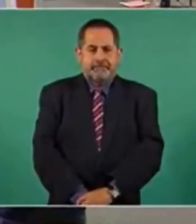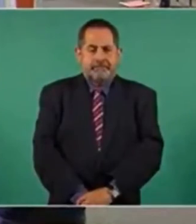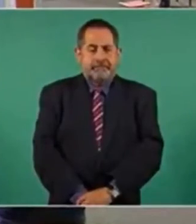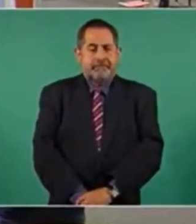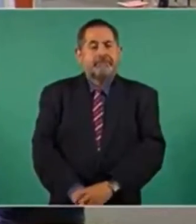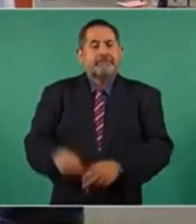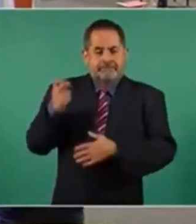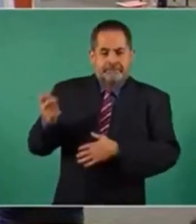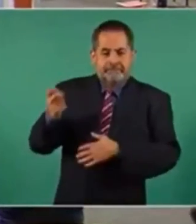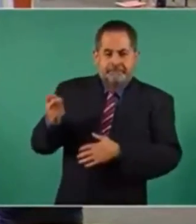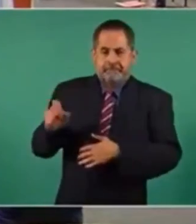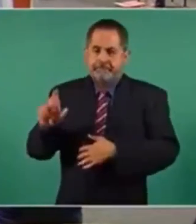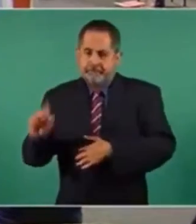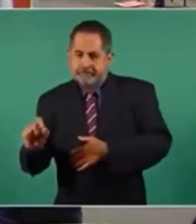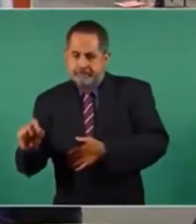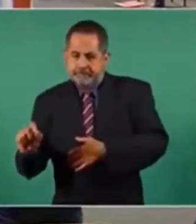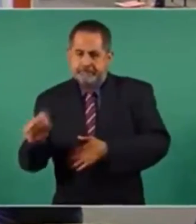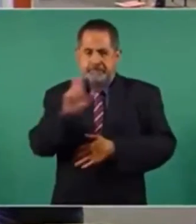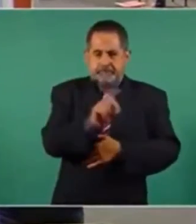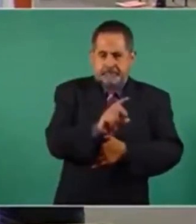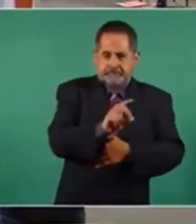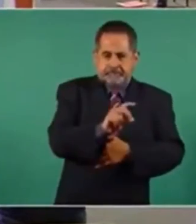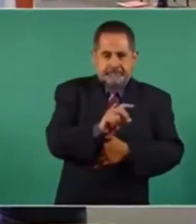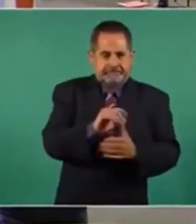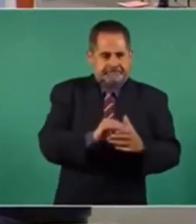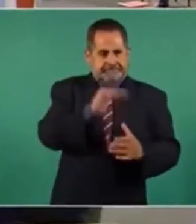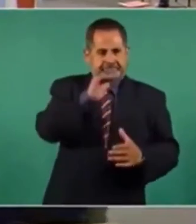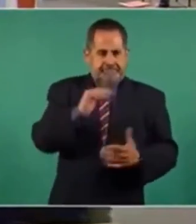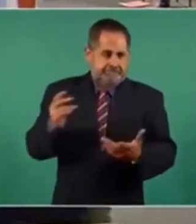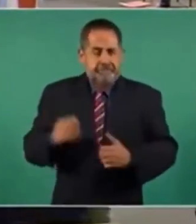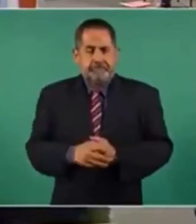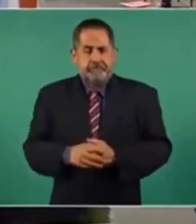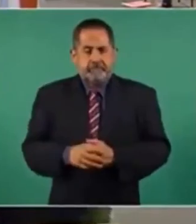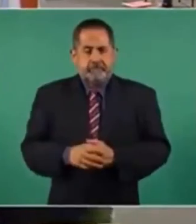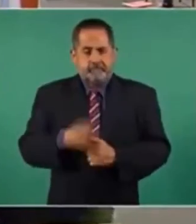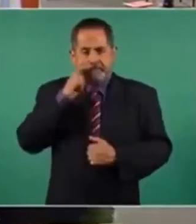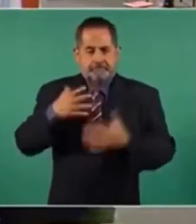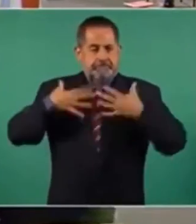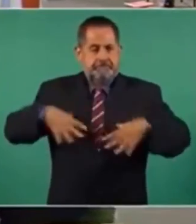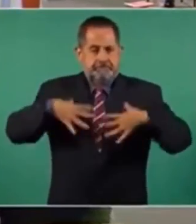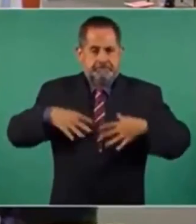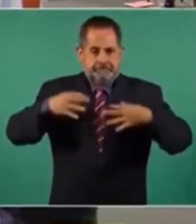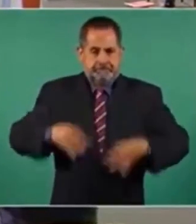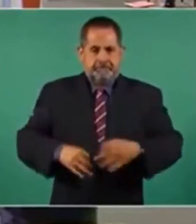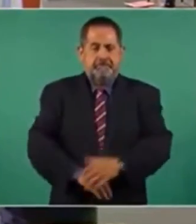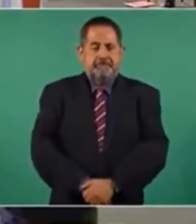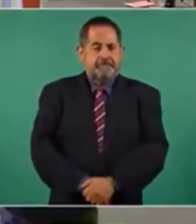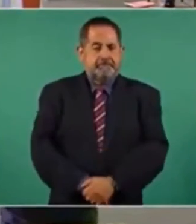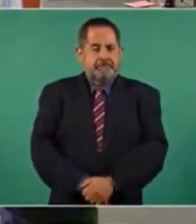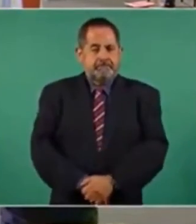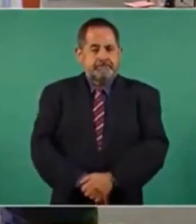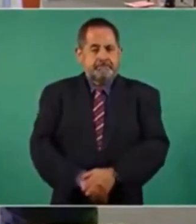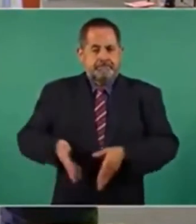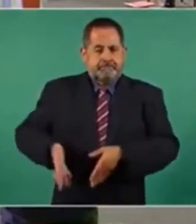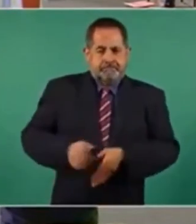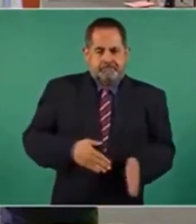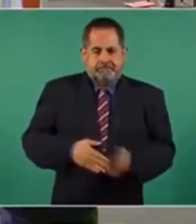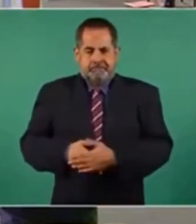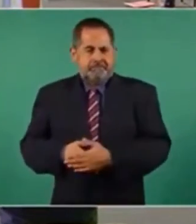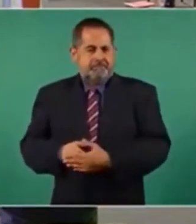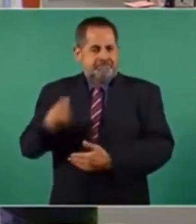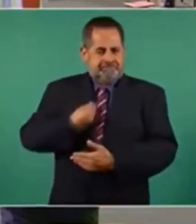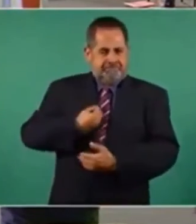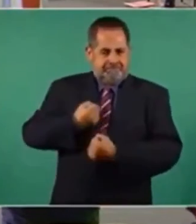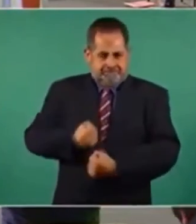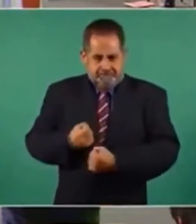Son los cilindros de 20 y de 30. Muchas gracias, compañeros. Y bueno, pues ahí están la camisola, el overol, su faja de seguridad,